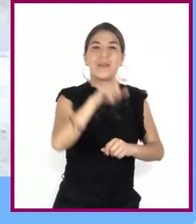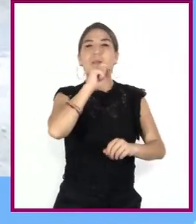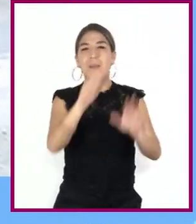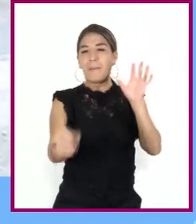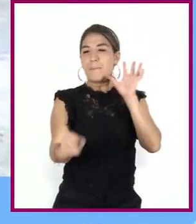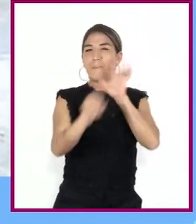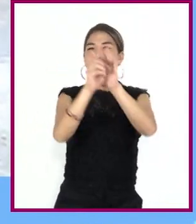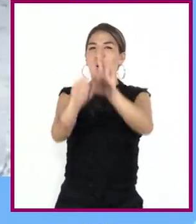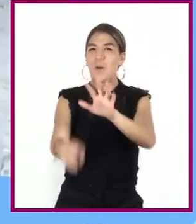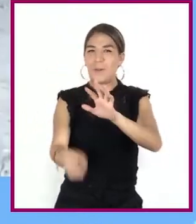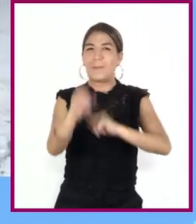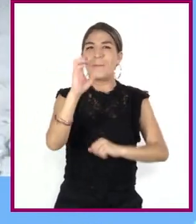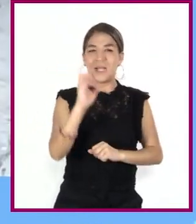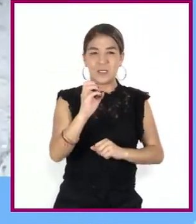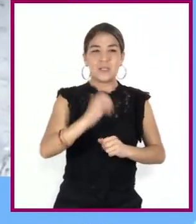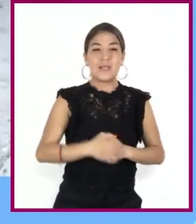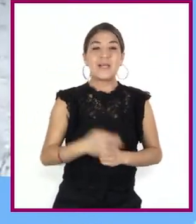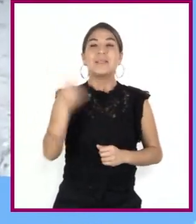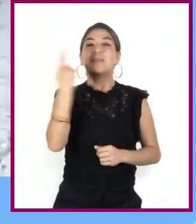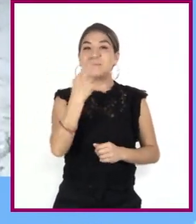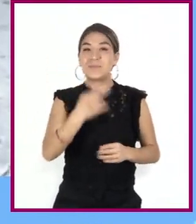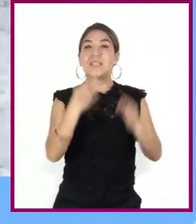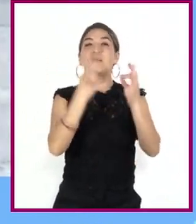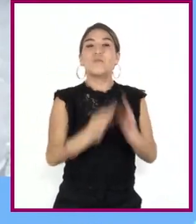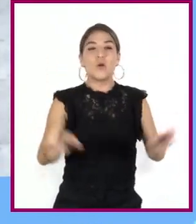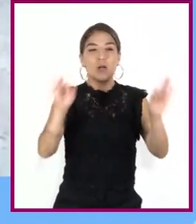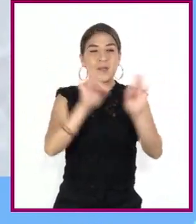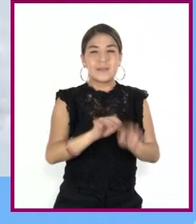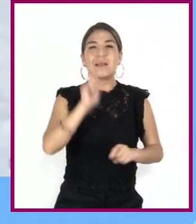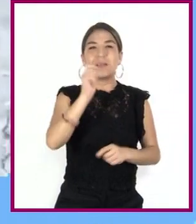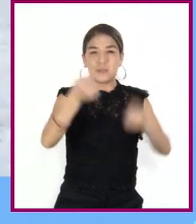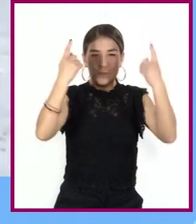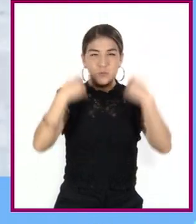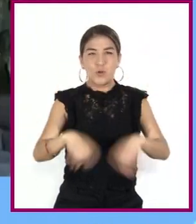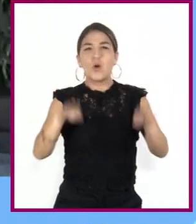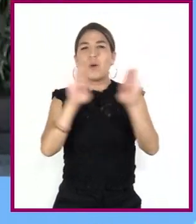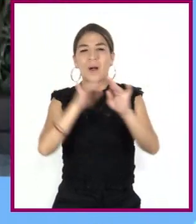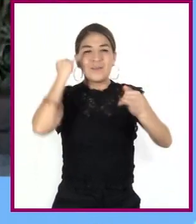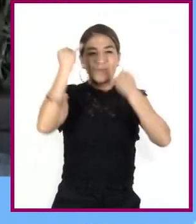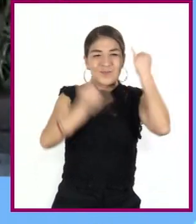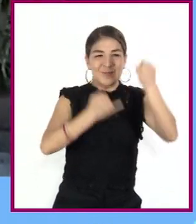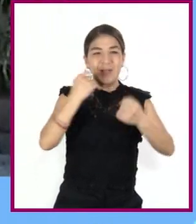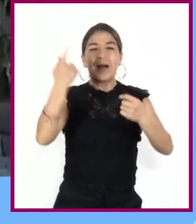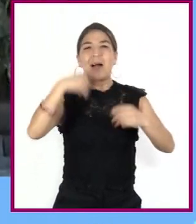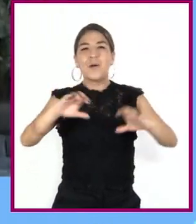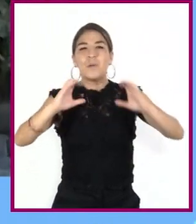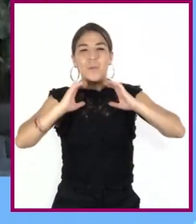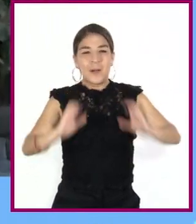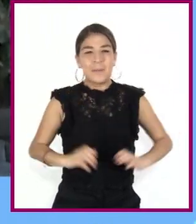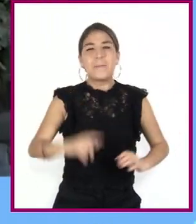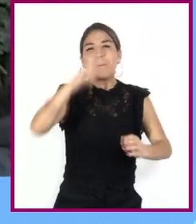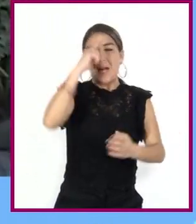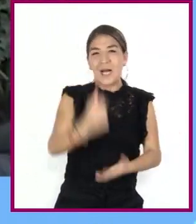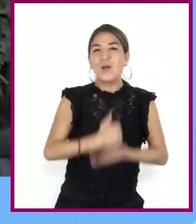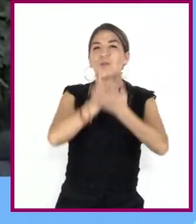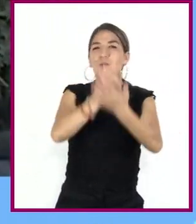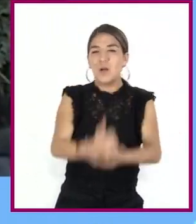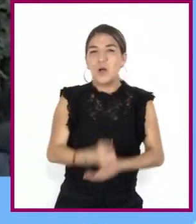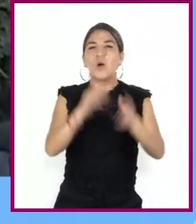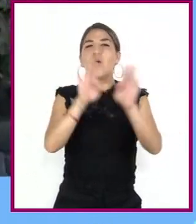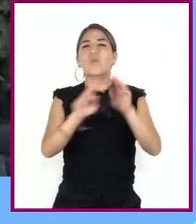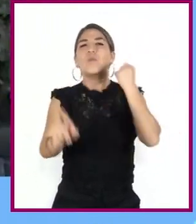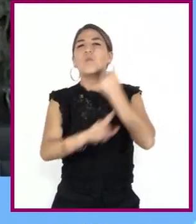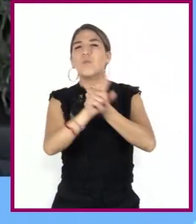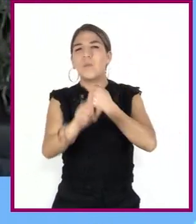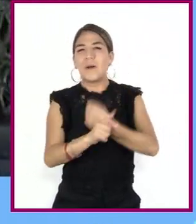golpeo. Es importante fomentar los estilos creativos de manera que ayuden a resolver los